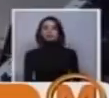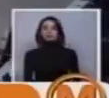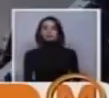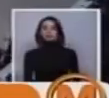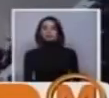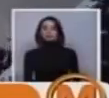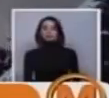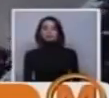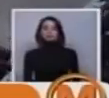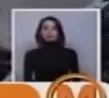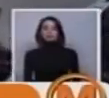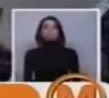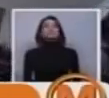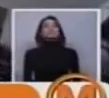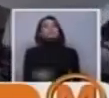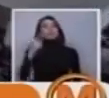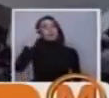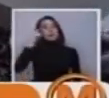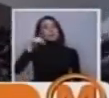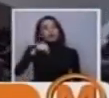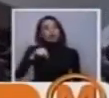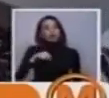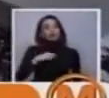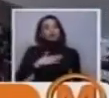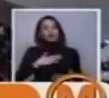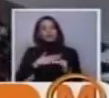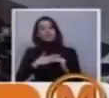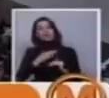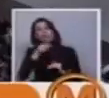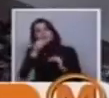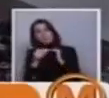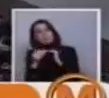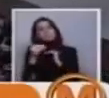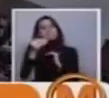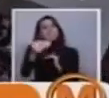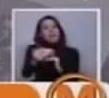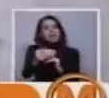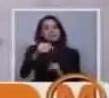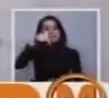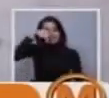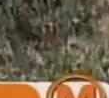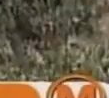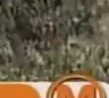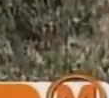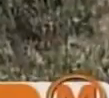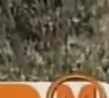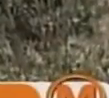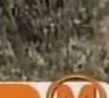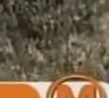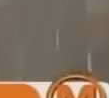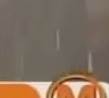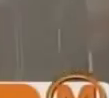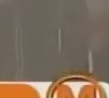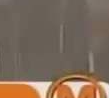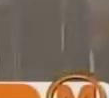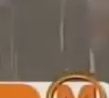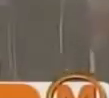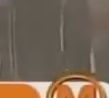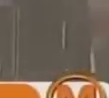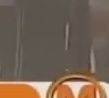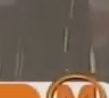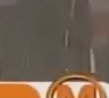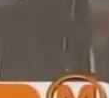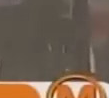Y otro anuncio algo adelantado fue el envío al Congreso de un proyecto de ley que creará un bono solidario de alimentación en directo